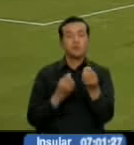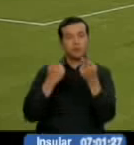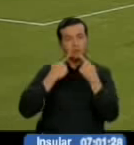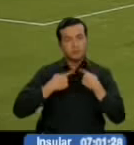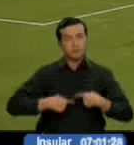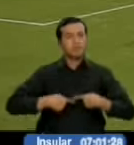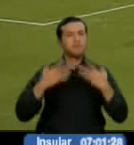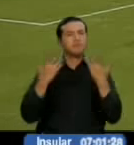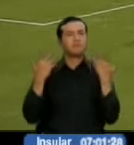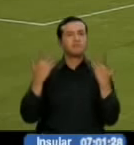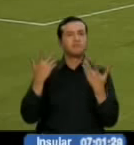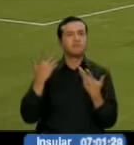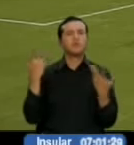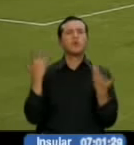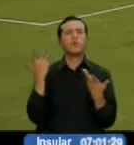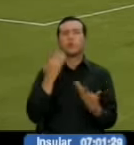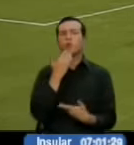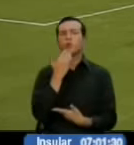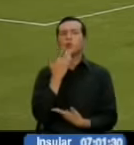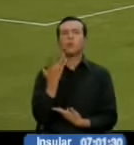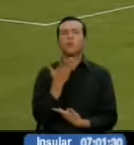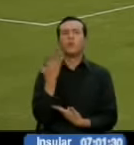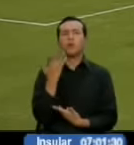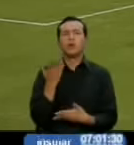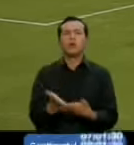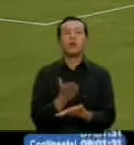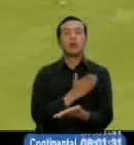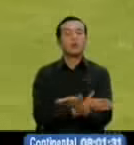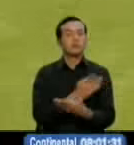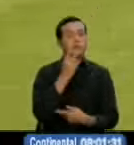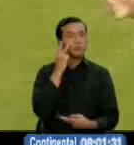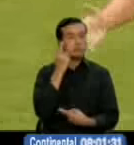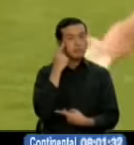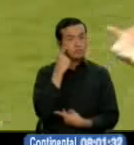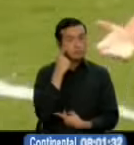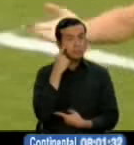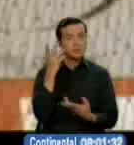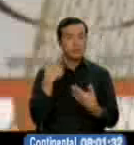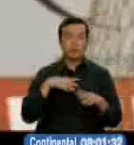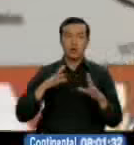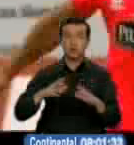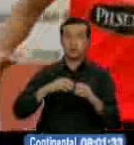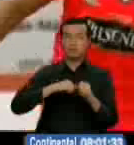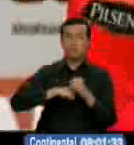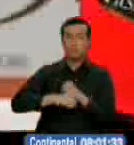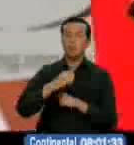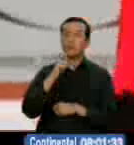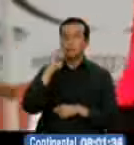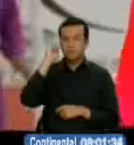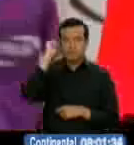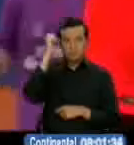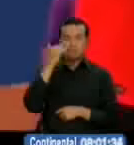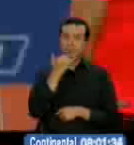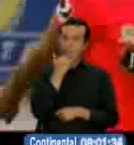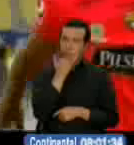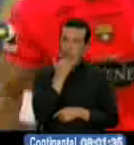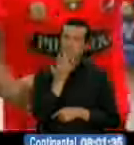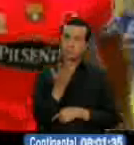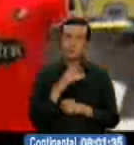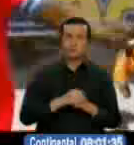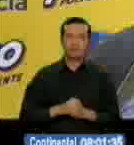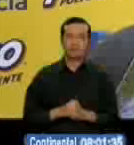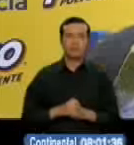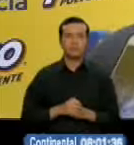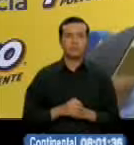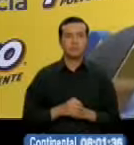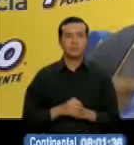referencia al gesto polémico realizado en el último encuentro, tras el penal anulado injustamente. Es un